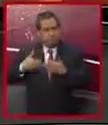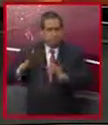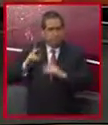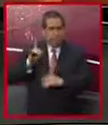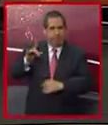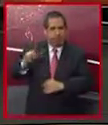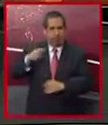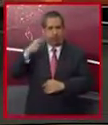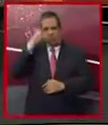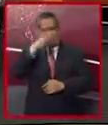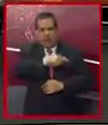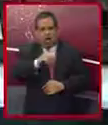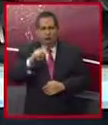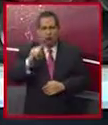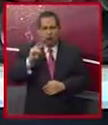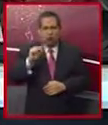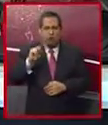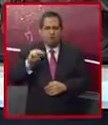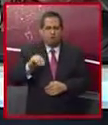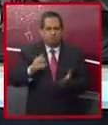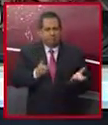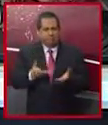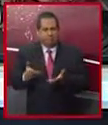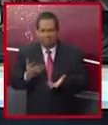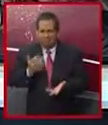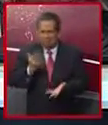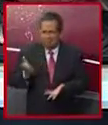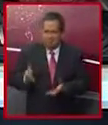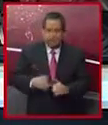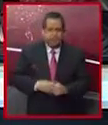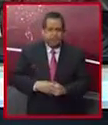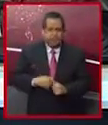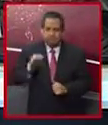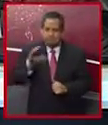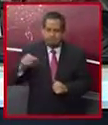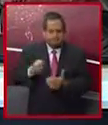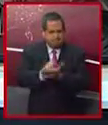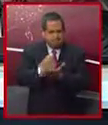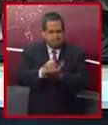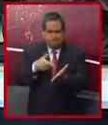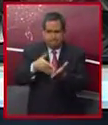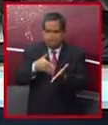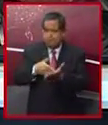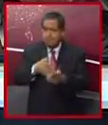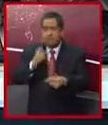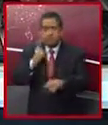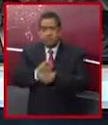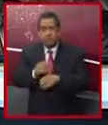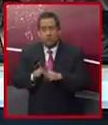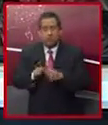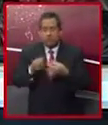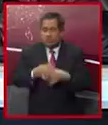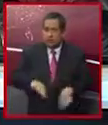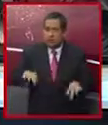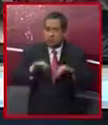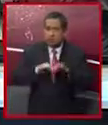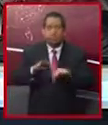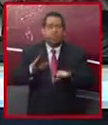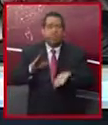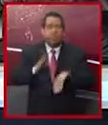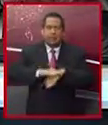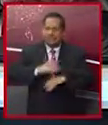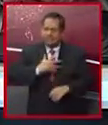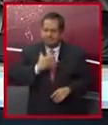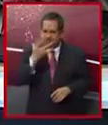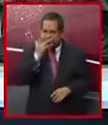al candidato Donald Trump. Movimiento Ciudadano no va a dejar de insistir, primero, en que es muy importante tener una posición mucho más